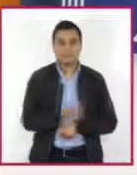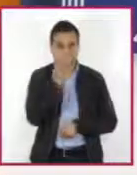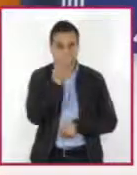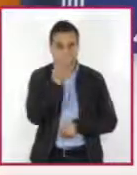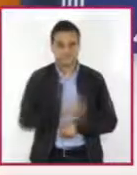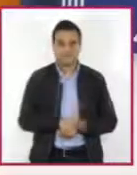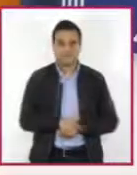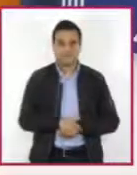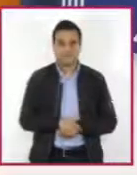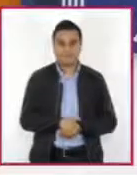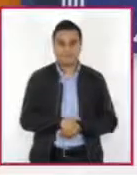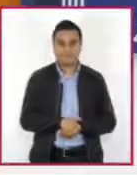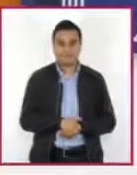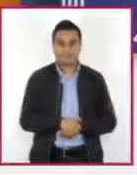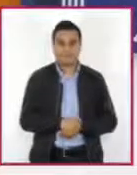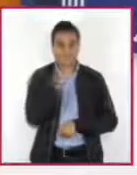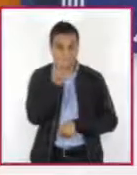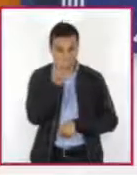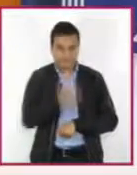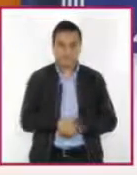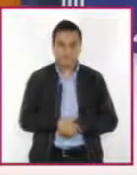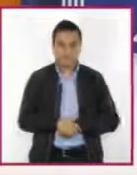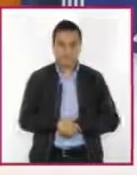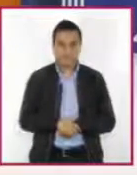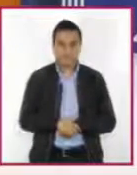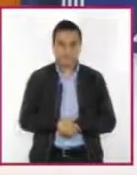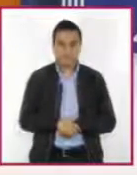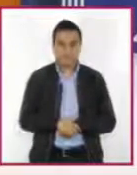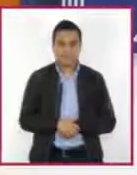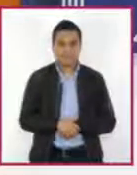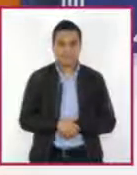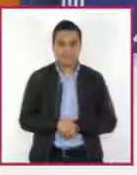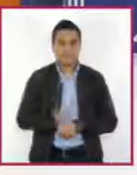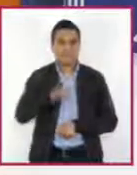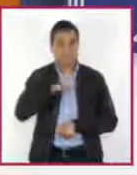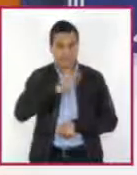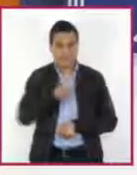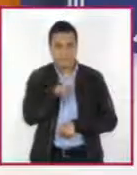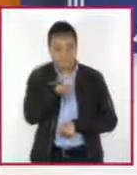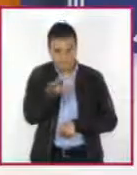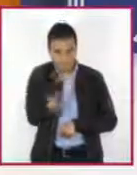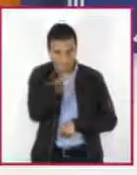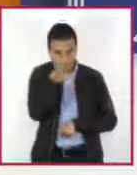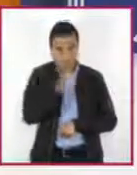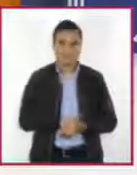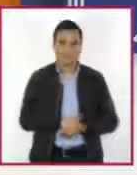1, 2, 3. Tienen pregunta.